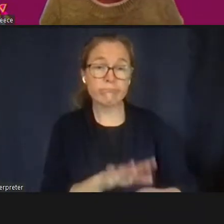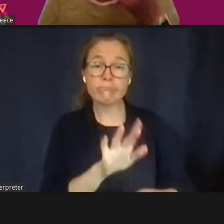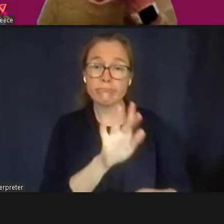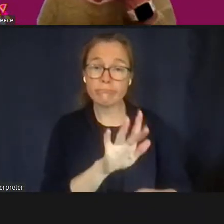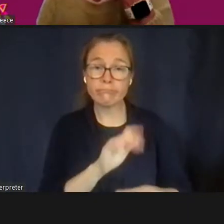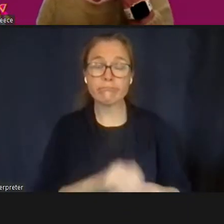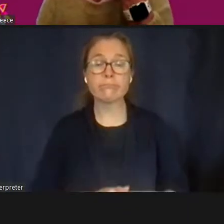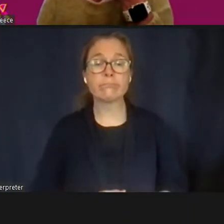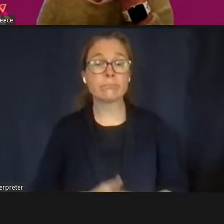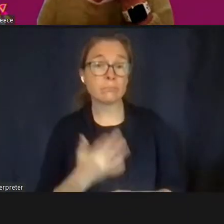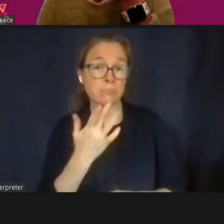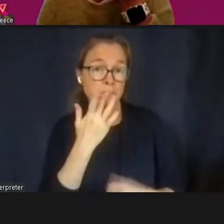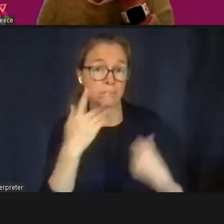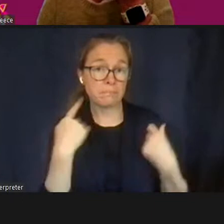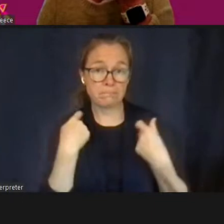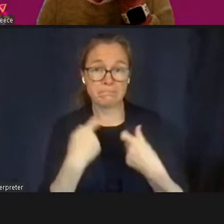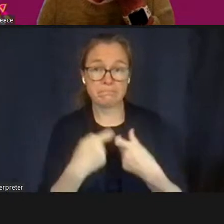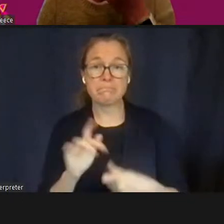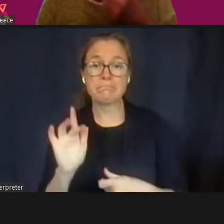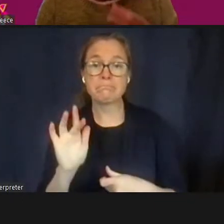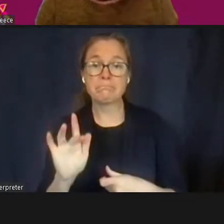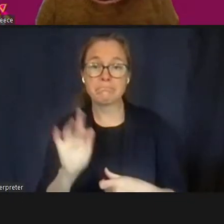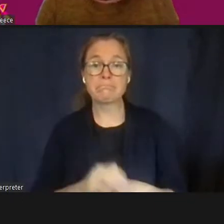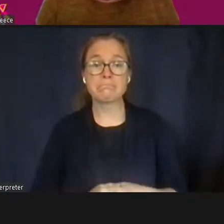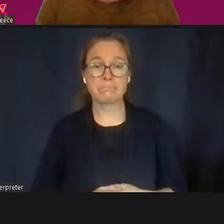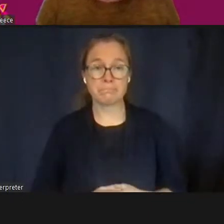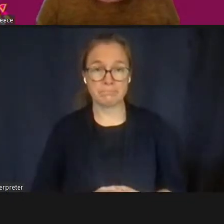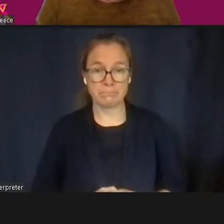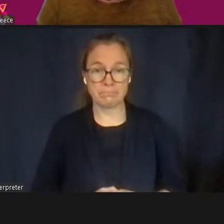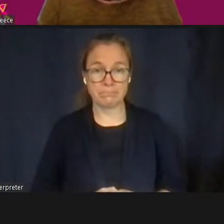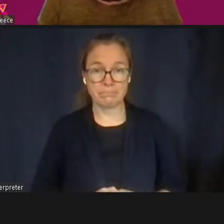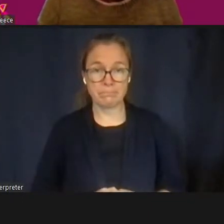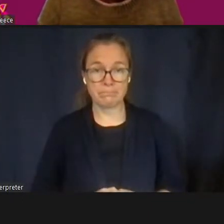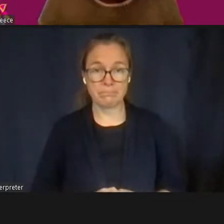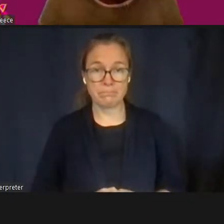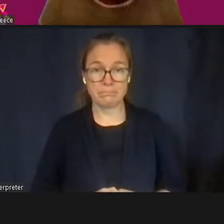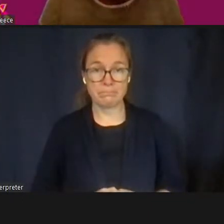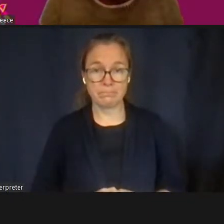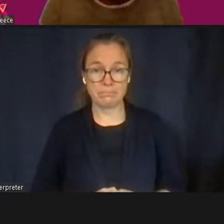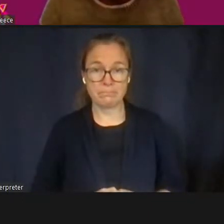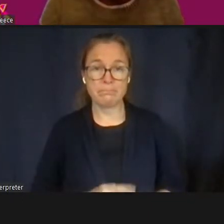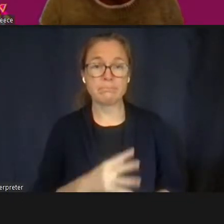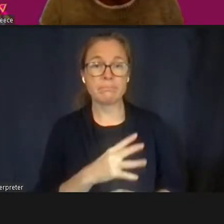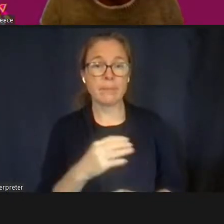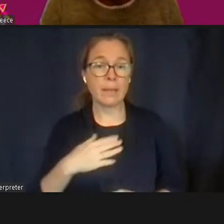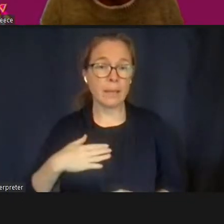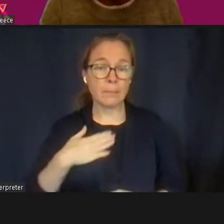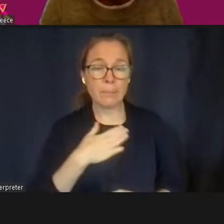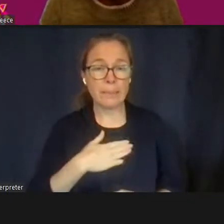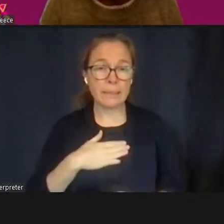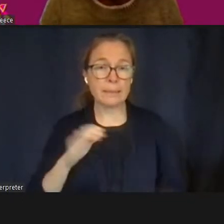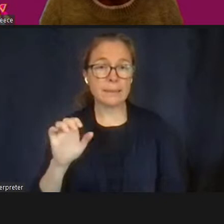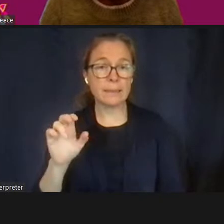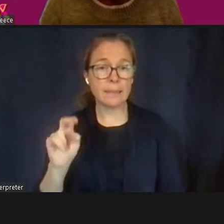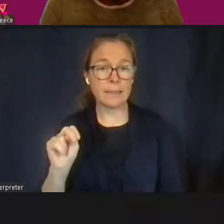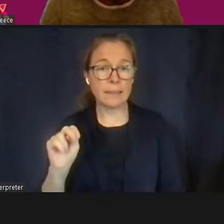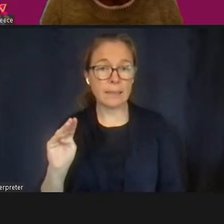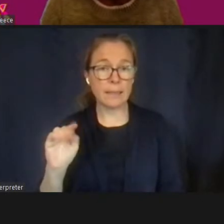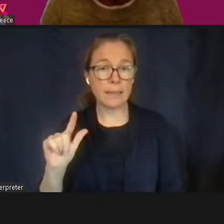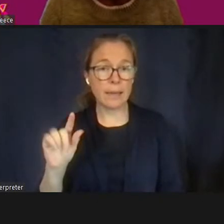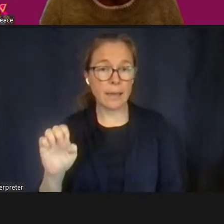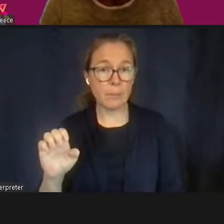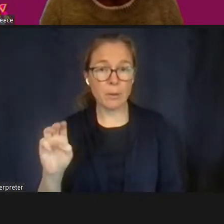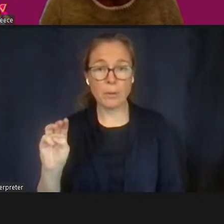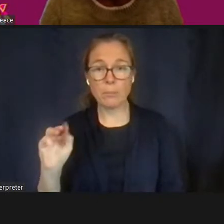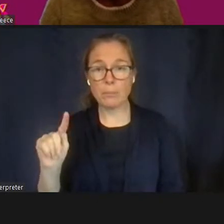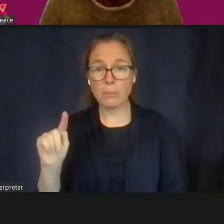you prefer Spanish, please select Spanish. Also enable mute original audio. If you have any further